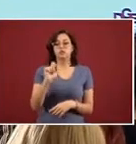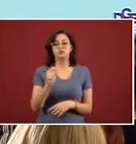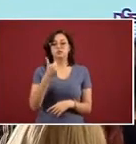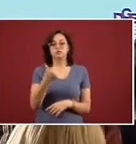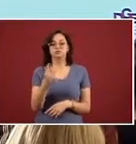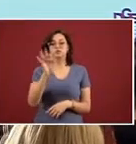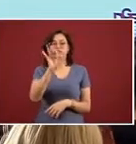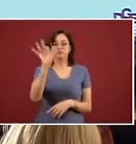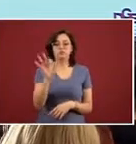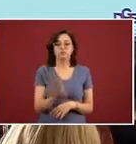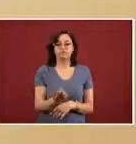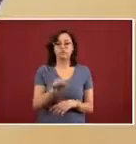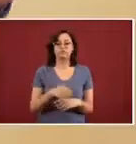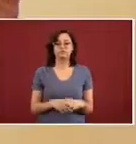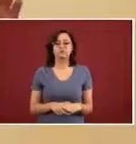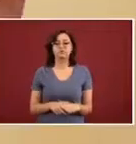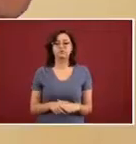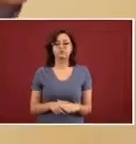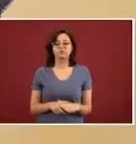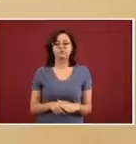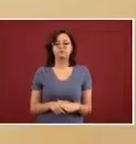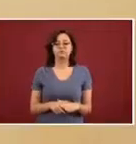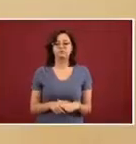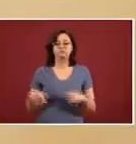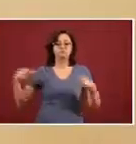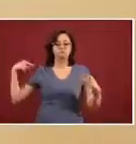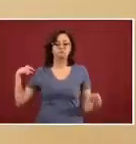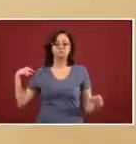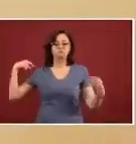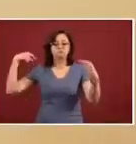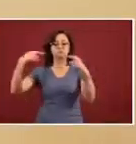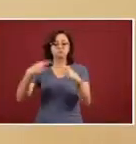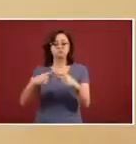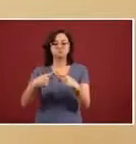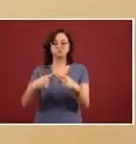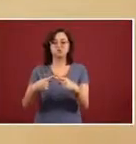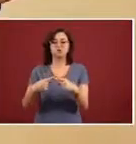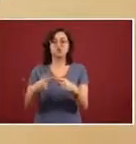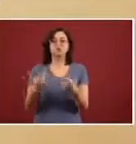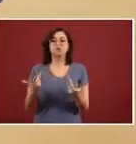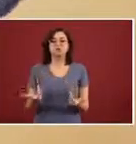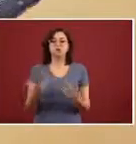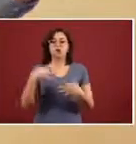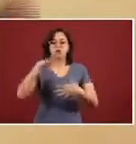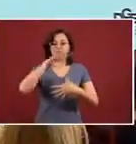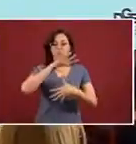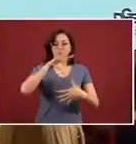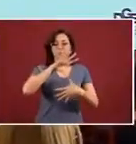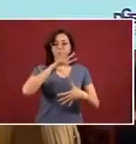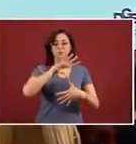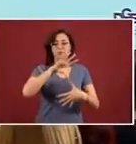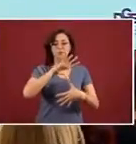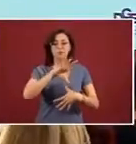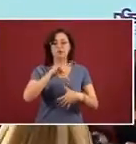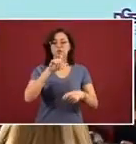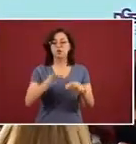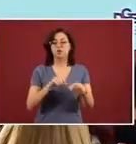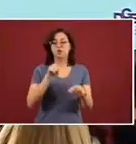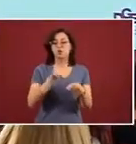5.6%, y vemos cómo en el transcurso de los últimos días la tendencia que tiene la región de las Américas, que es precisamente el